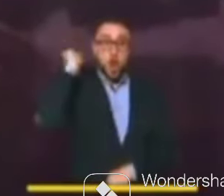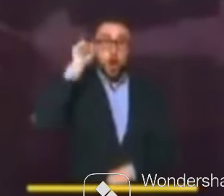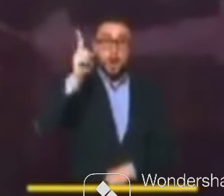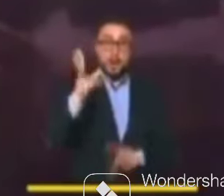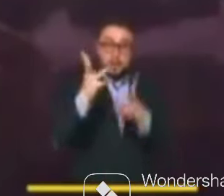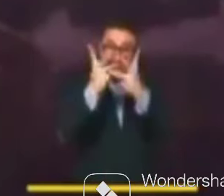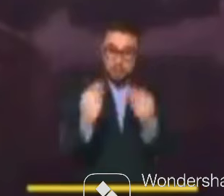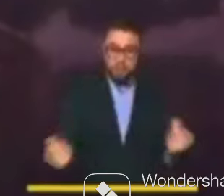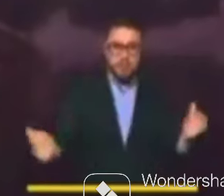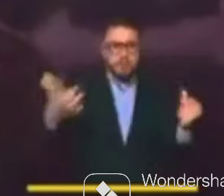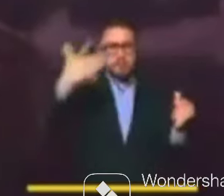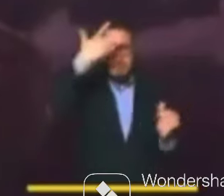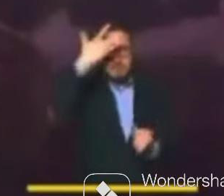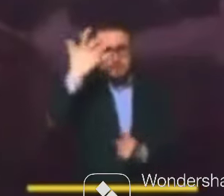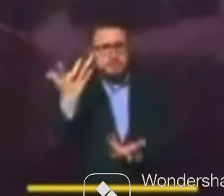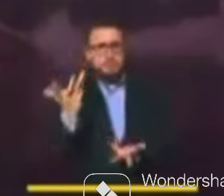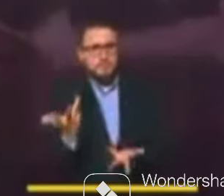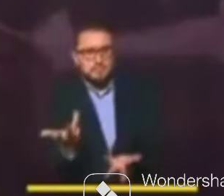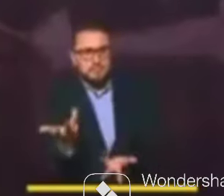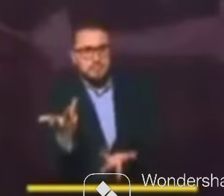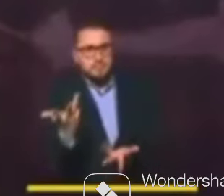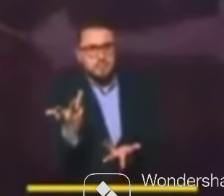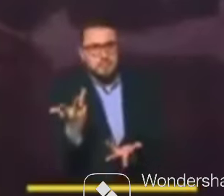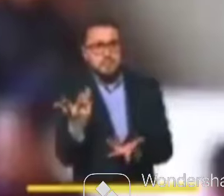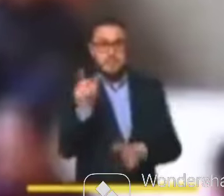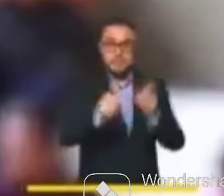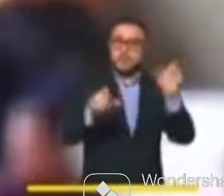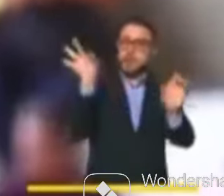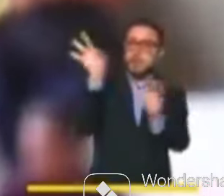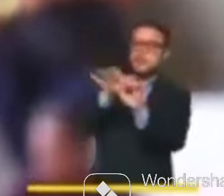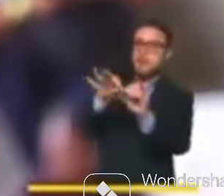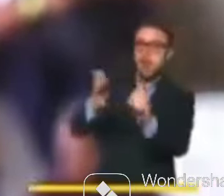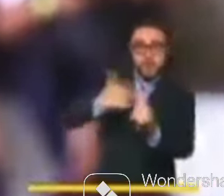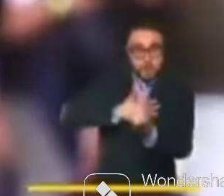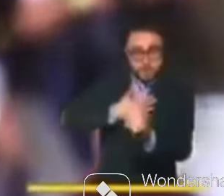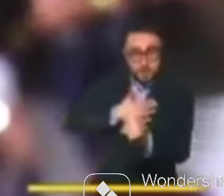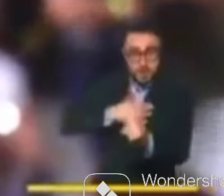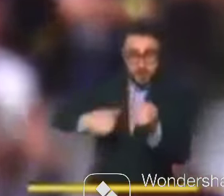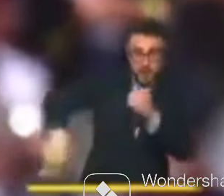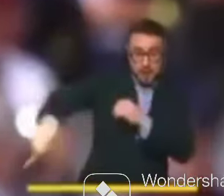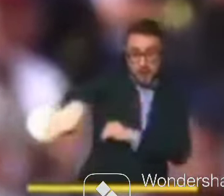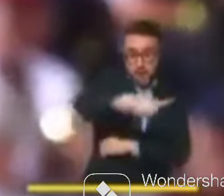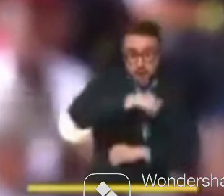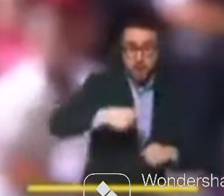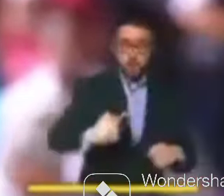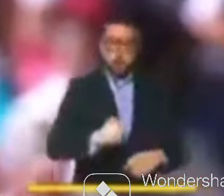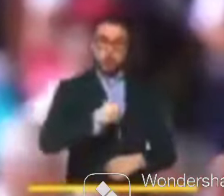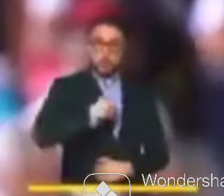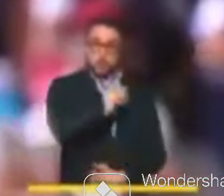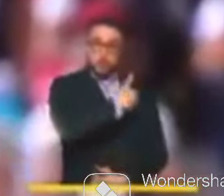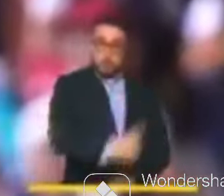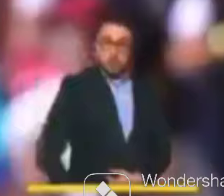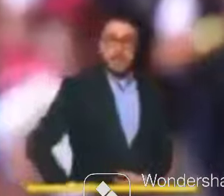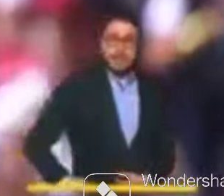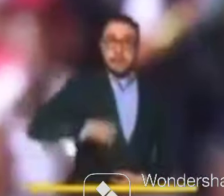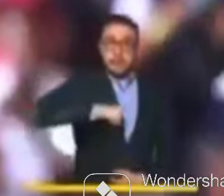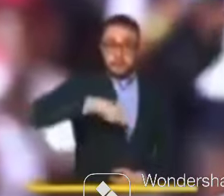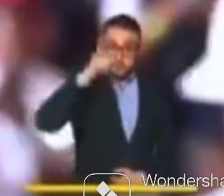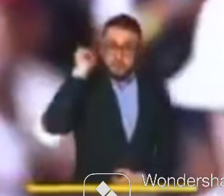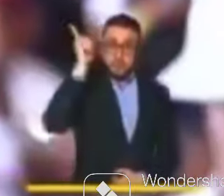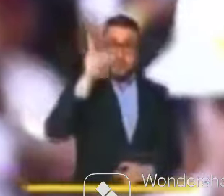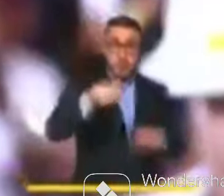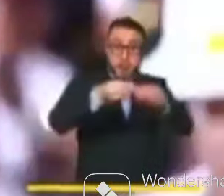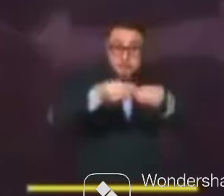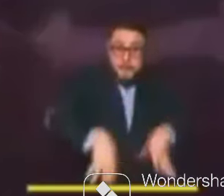políticos, ni la gente que votó por mí, ni el presidente de la República,